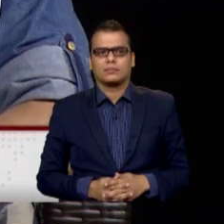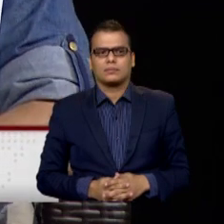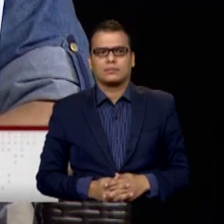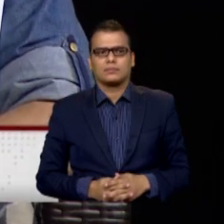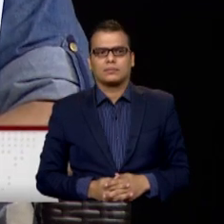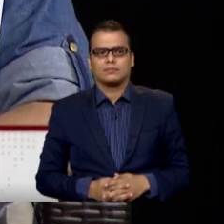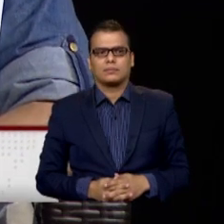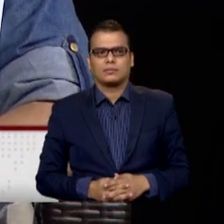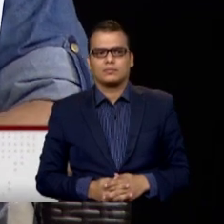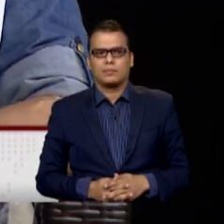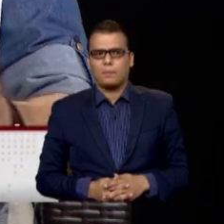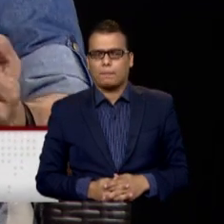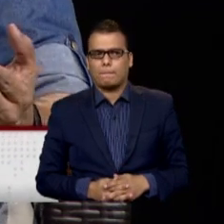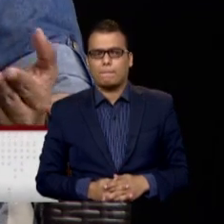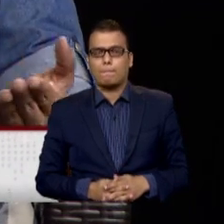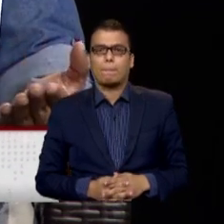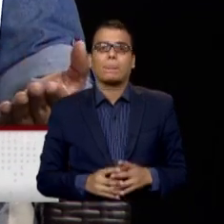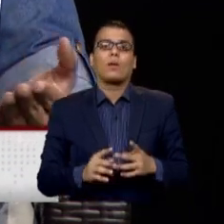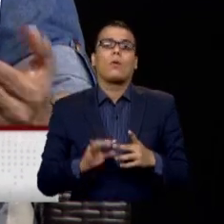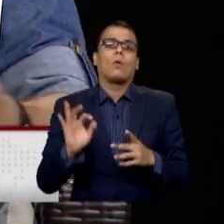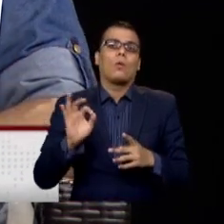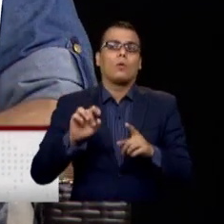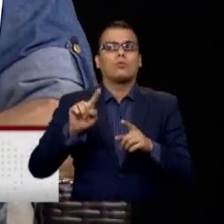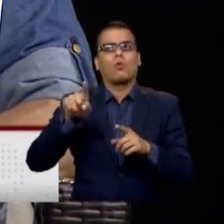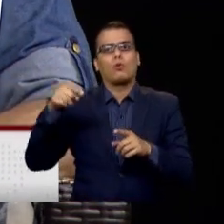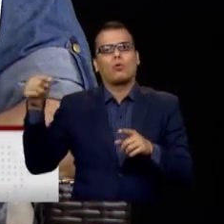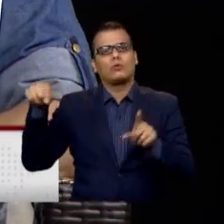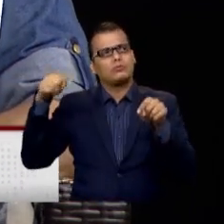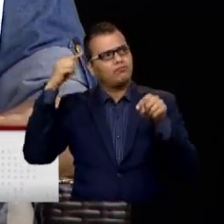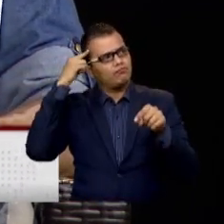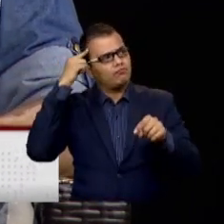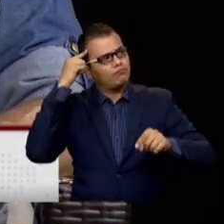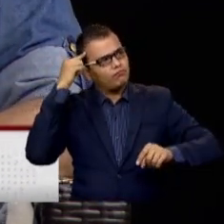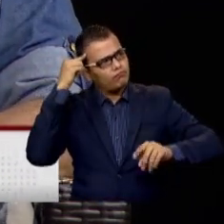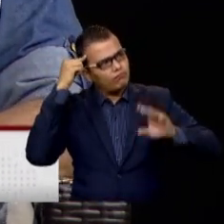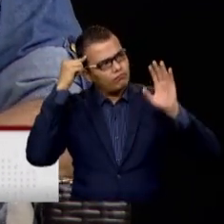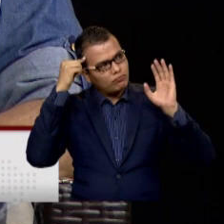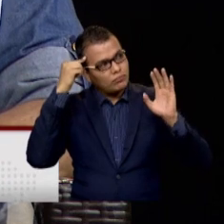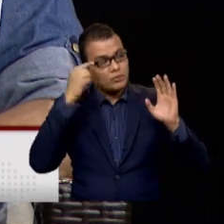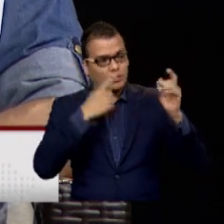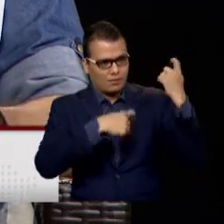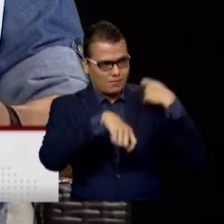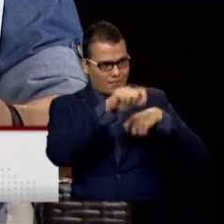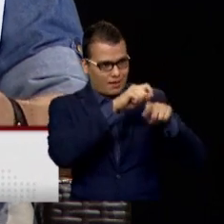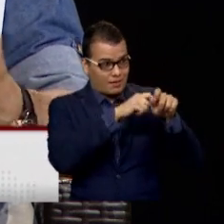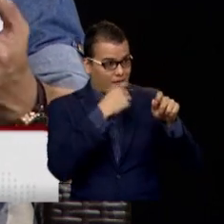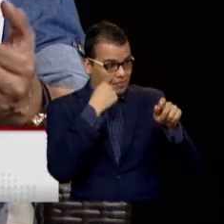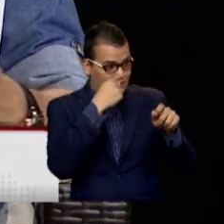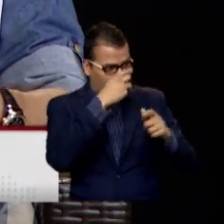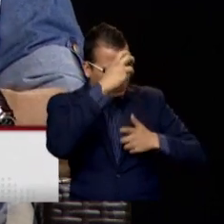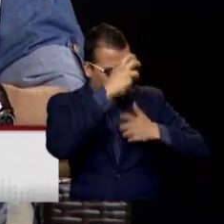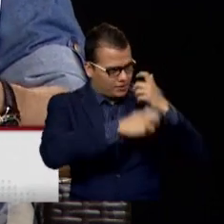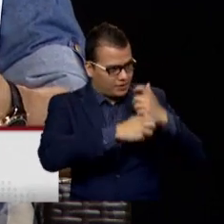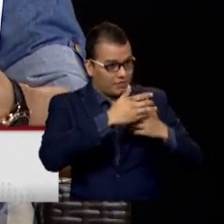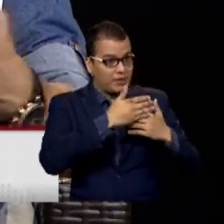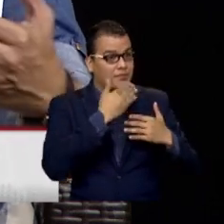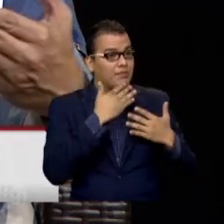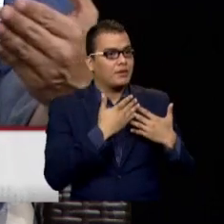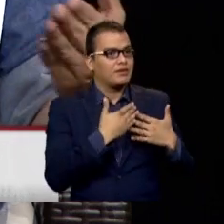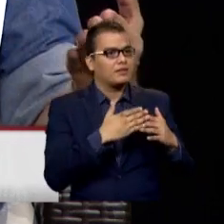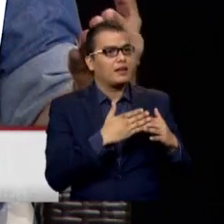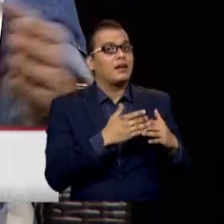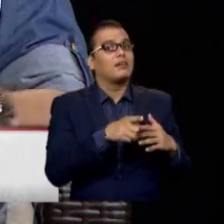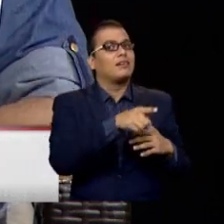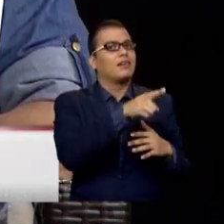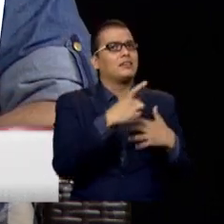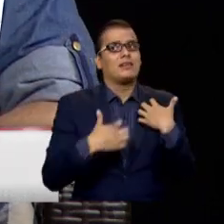control epidemiológico. Otros, me imagino que pensando en el negocio, venden las pruebas en la intención, digamos, de aprovechar el susto